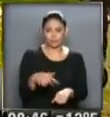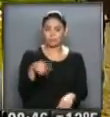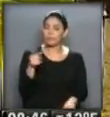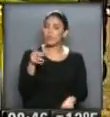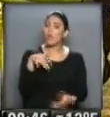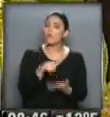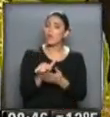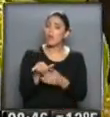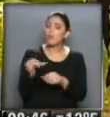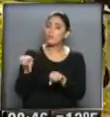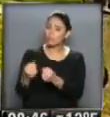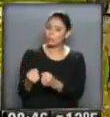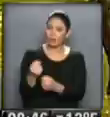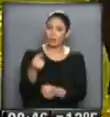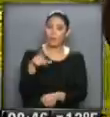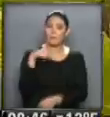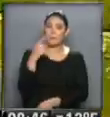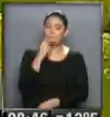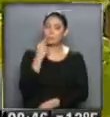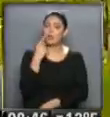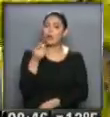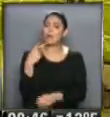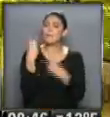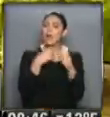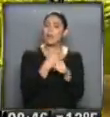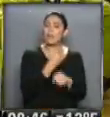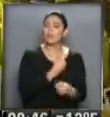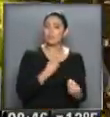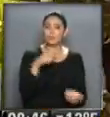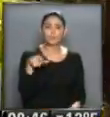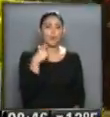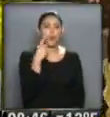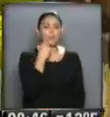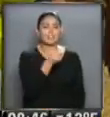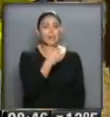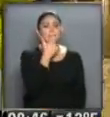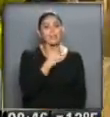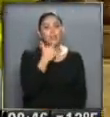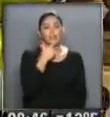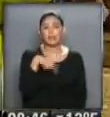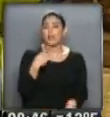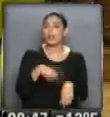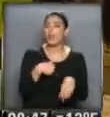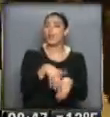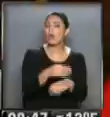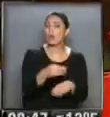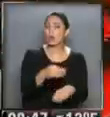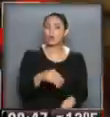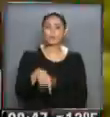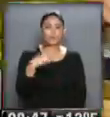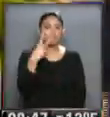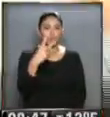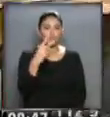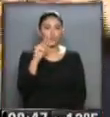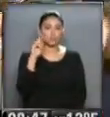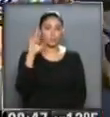demorado tu vuelo? Sí. ¿A dónde viajabas? ¿A qué hora salías? Y ahora están reprogramando 14:20.